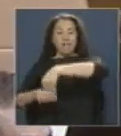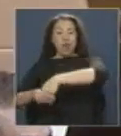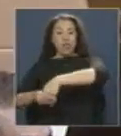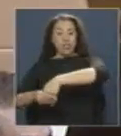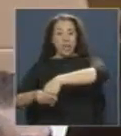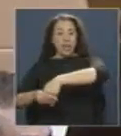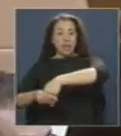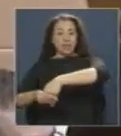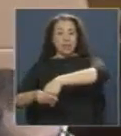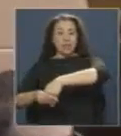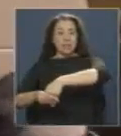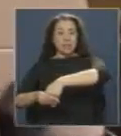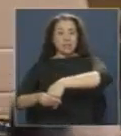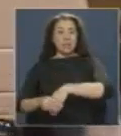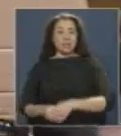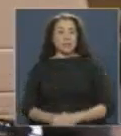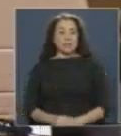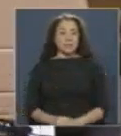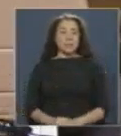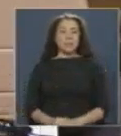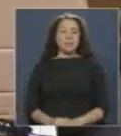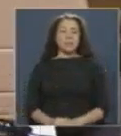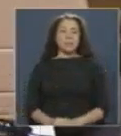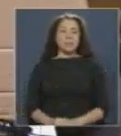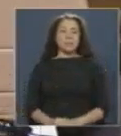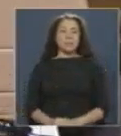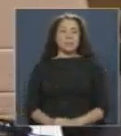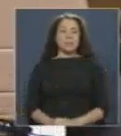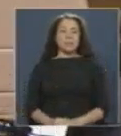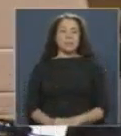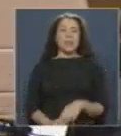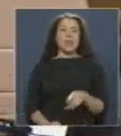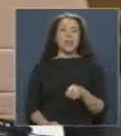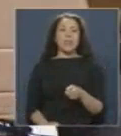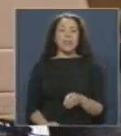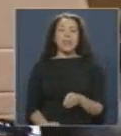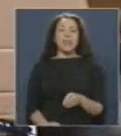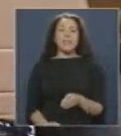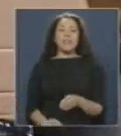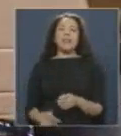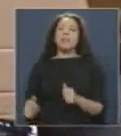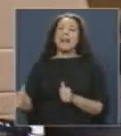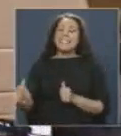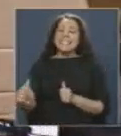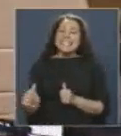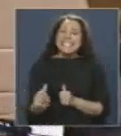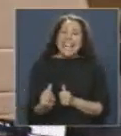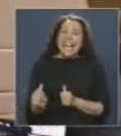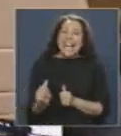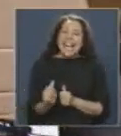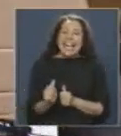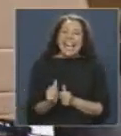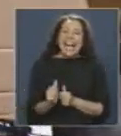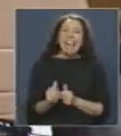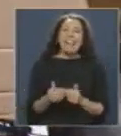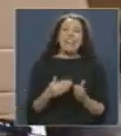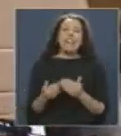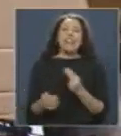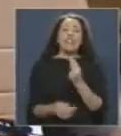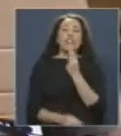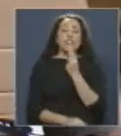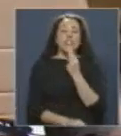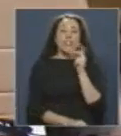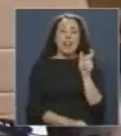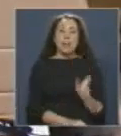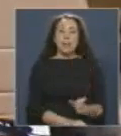el ciudadano producto de la inscripción automática sea el más cercano al domicilio del